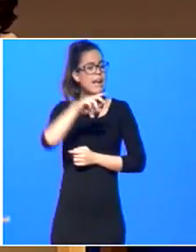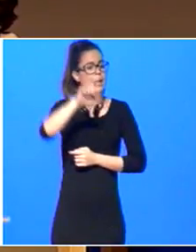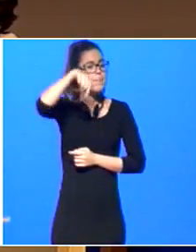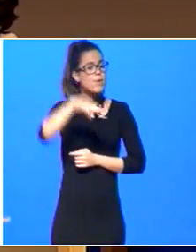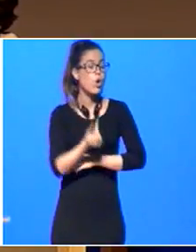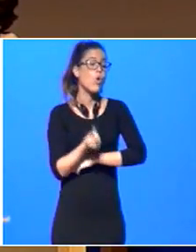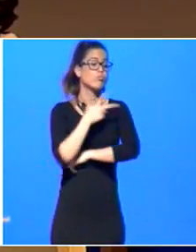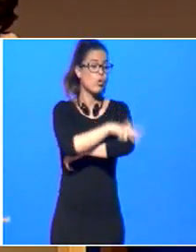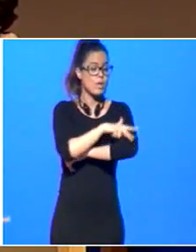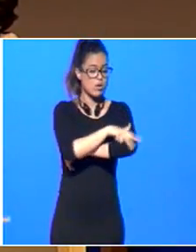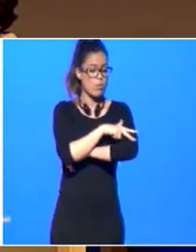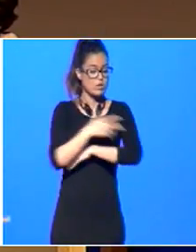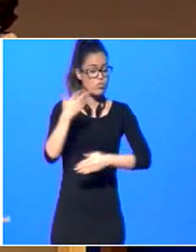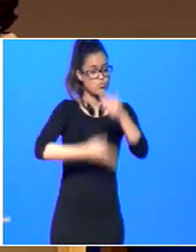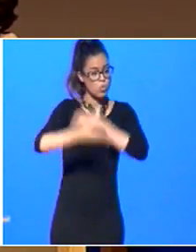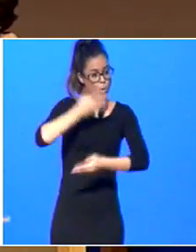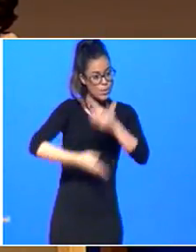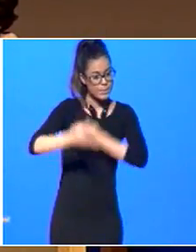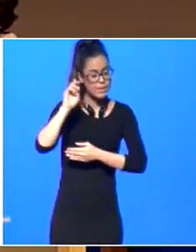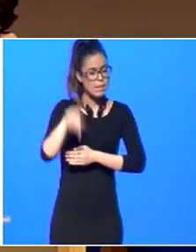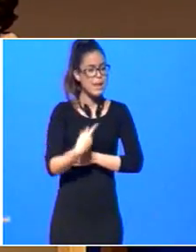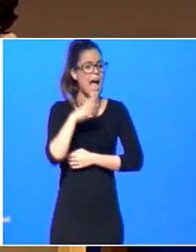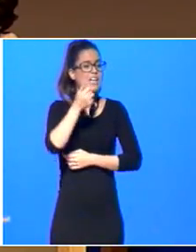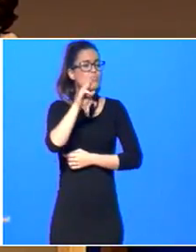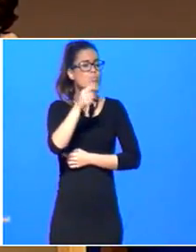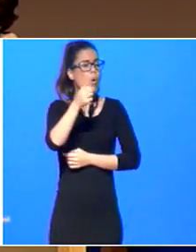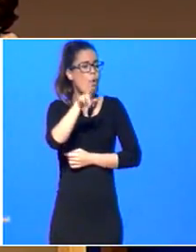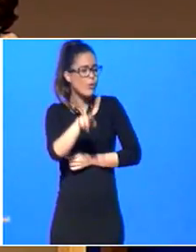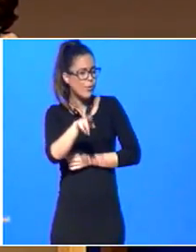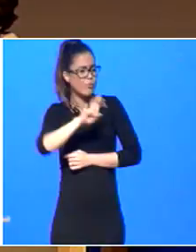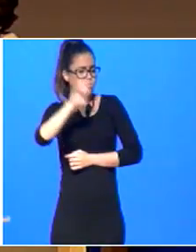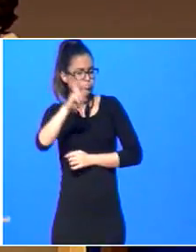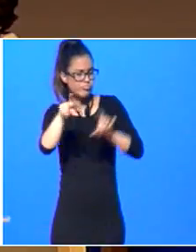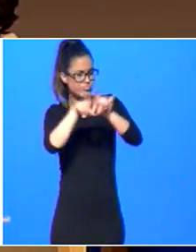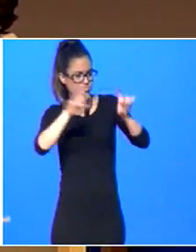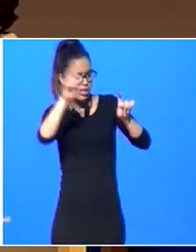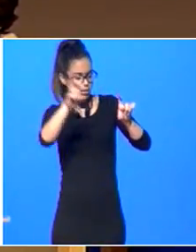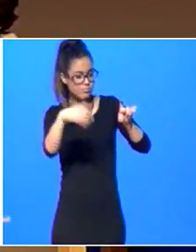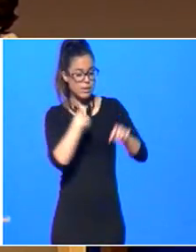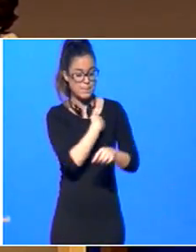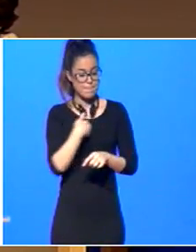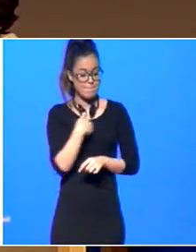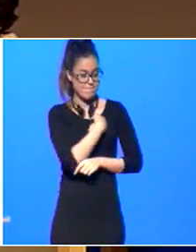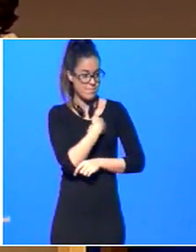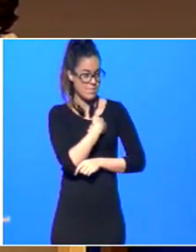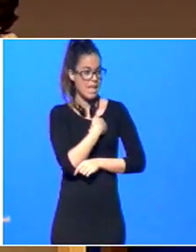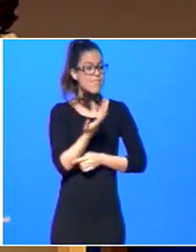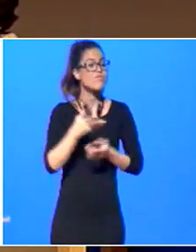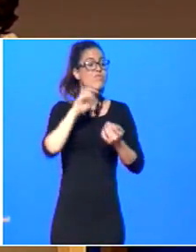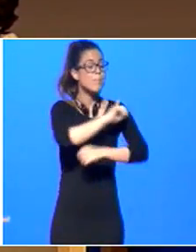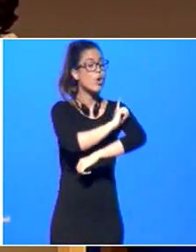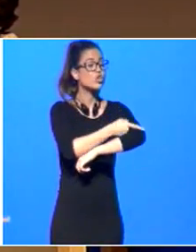Vasco, implicado en el proyecto Gaitus Sport y también un papel importante en la Federación Vasca de Deporte Adaptado.